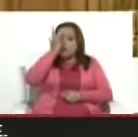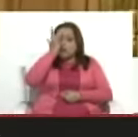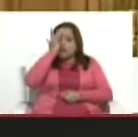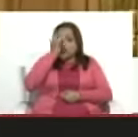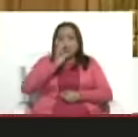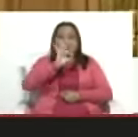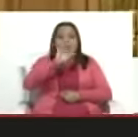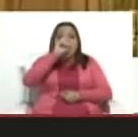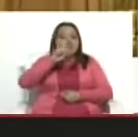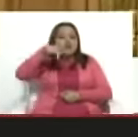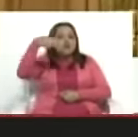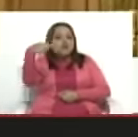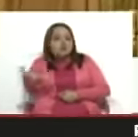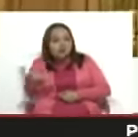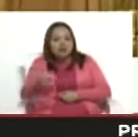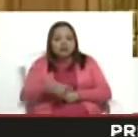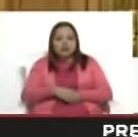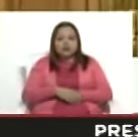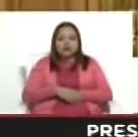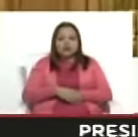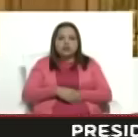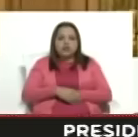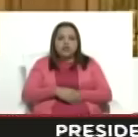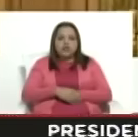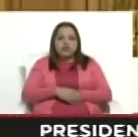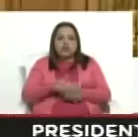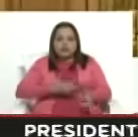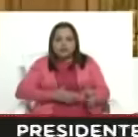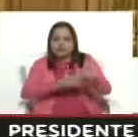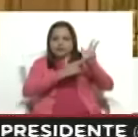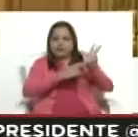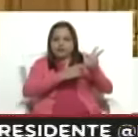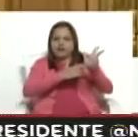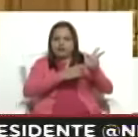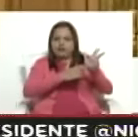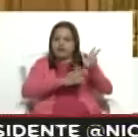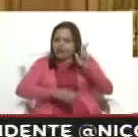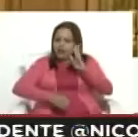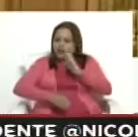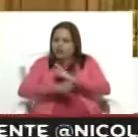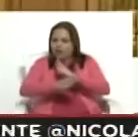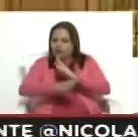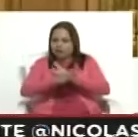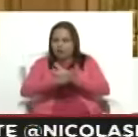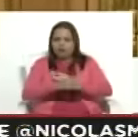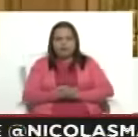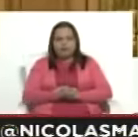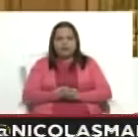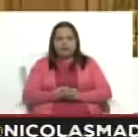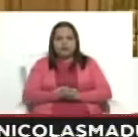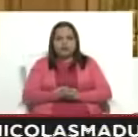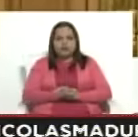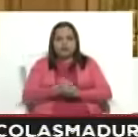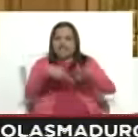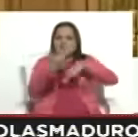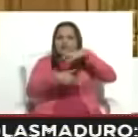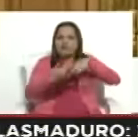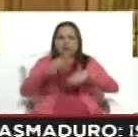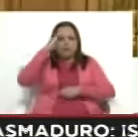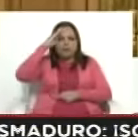después, salimos los soldados del de la rebelión